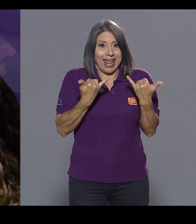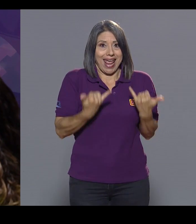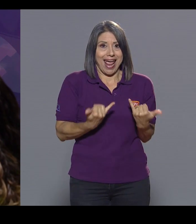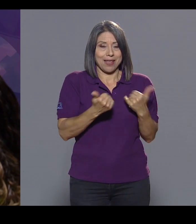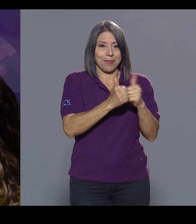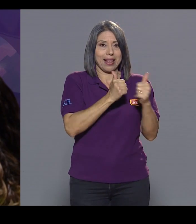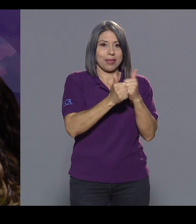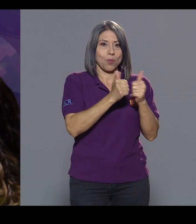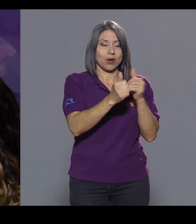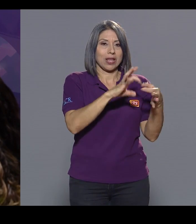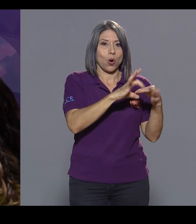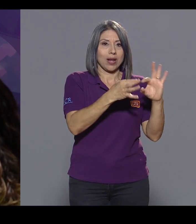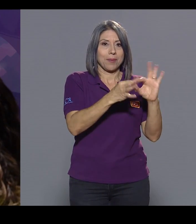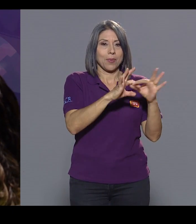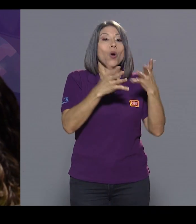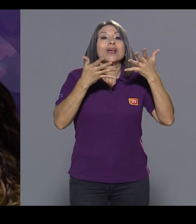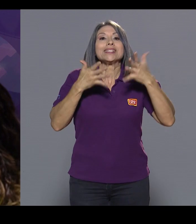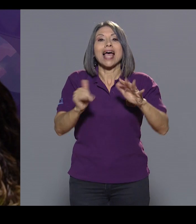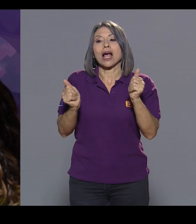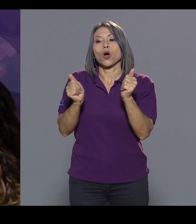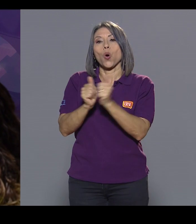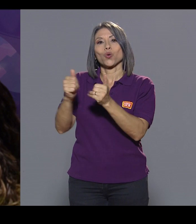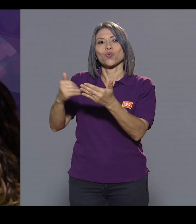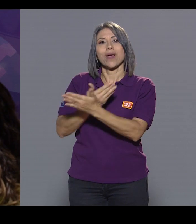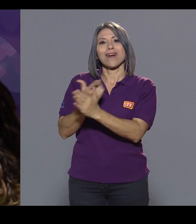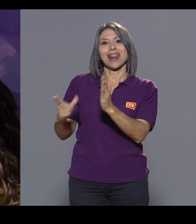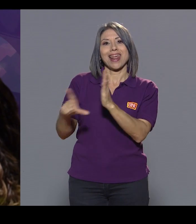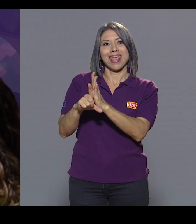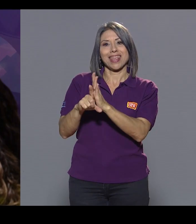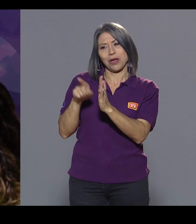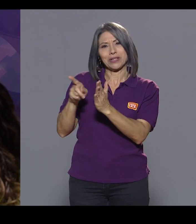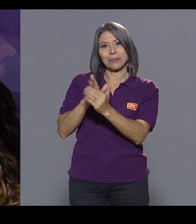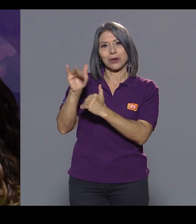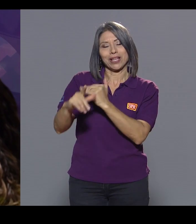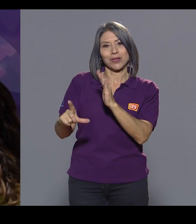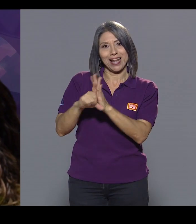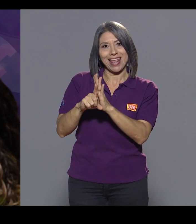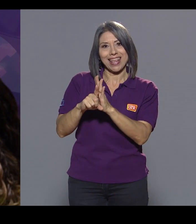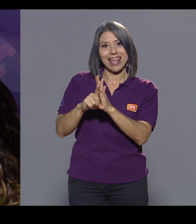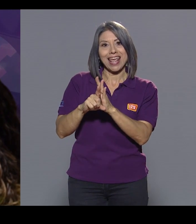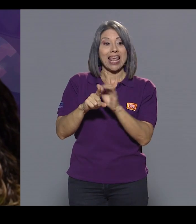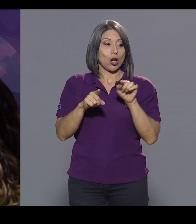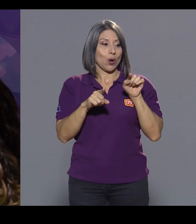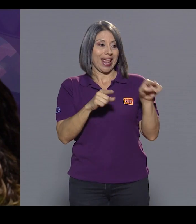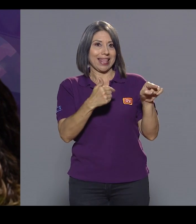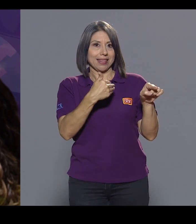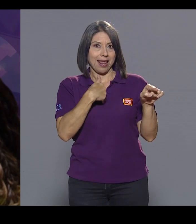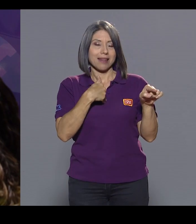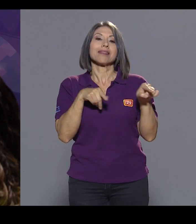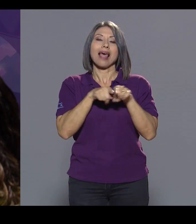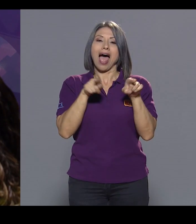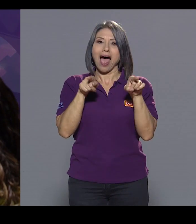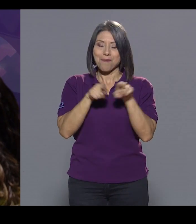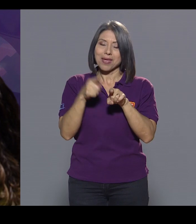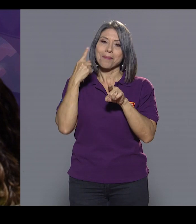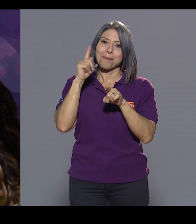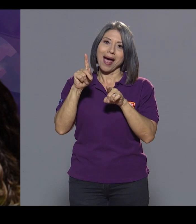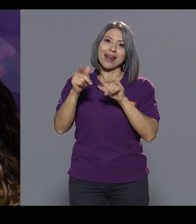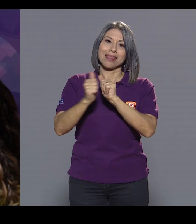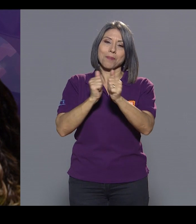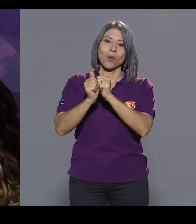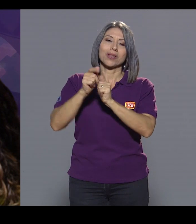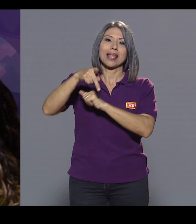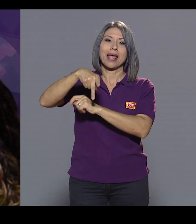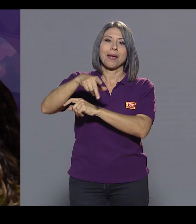de acuerdo con este proyecto de ley o esta nueva ley, va a existir también para el deporte paralímpico y el deporte